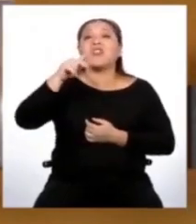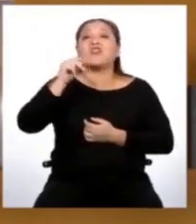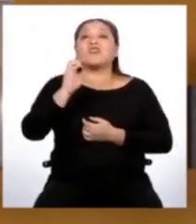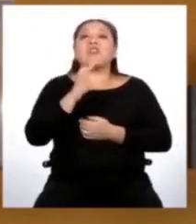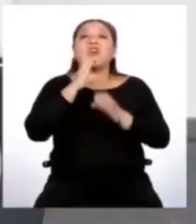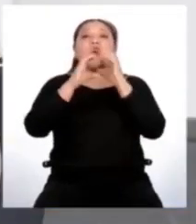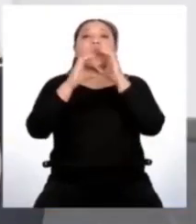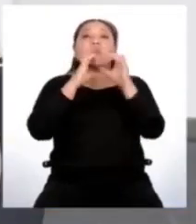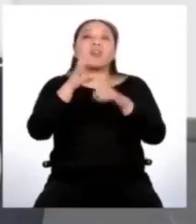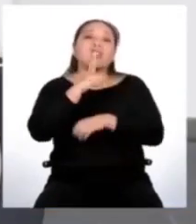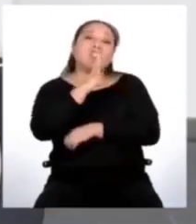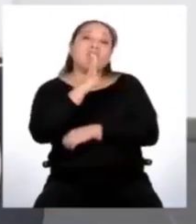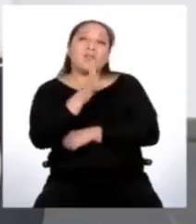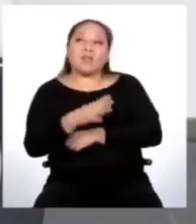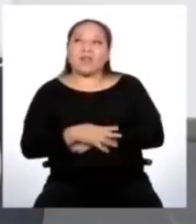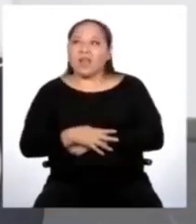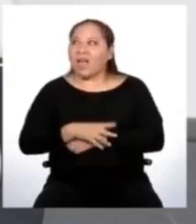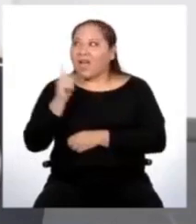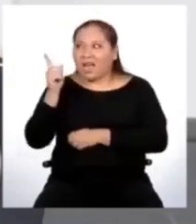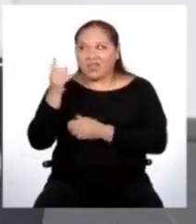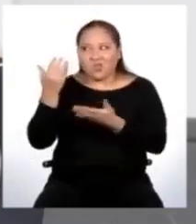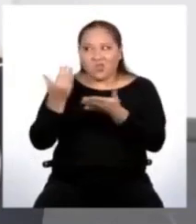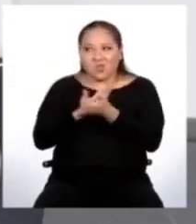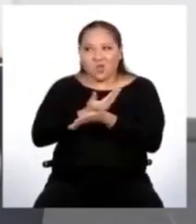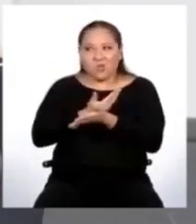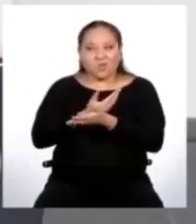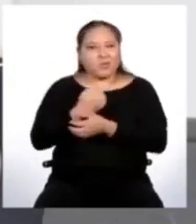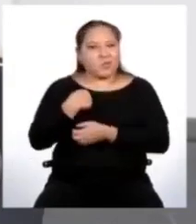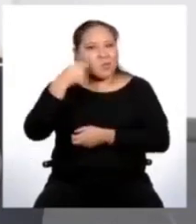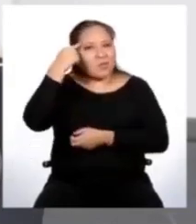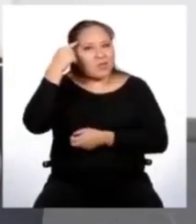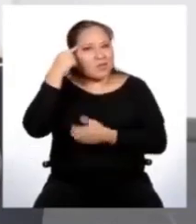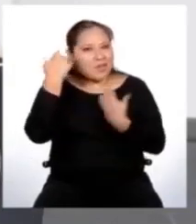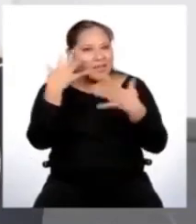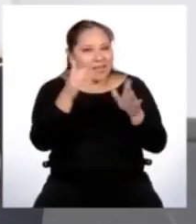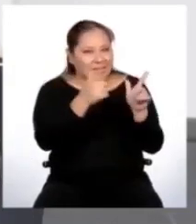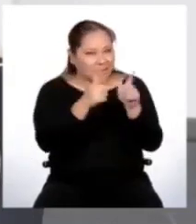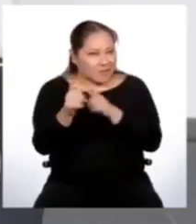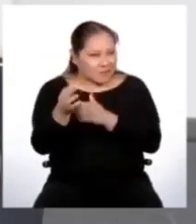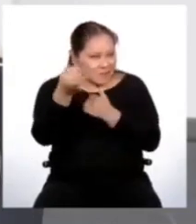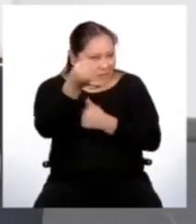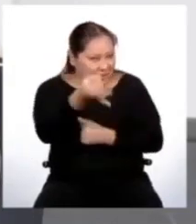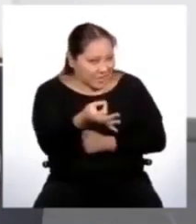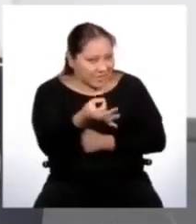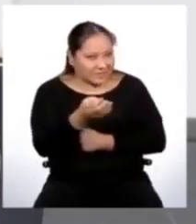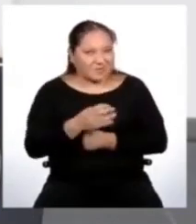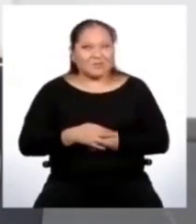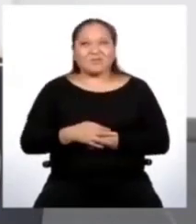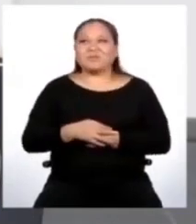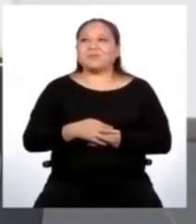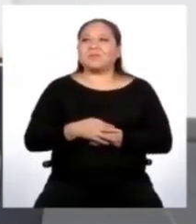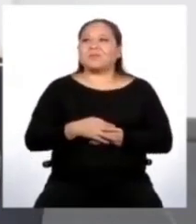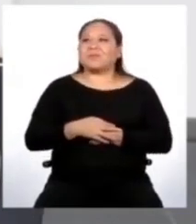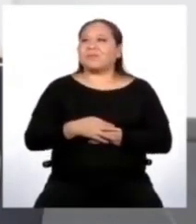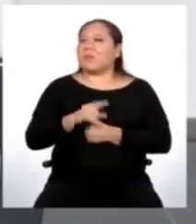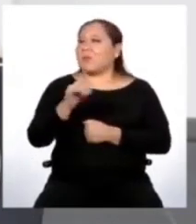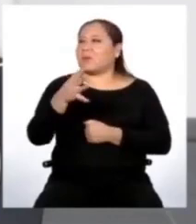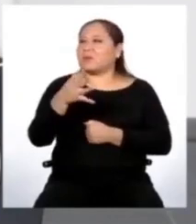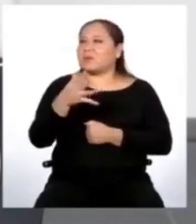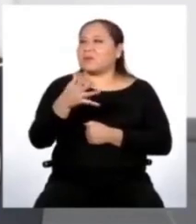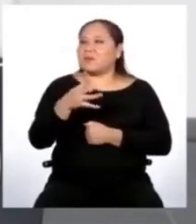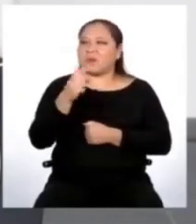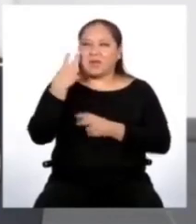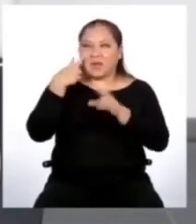oral. Eso es nuevo. Aunque creo que estamos listos, ¿verdad? Pero como para que le des